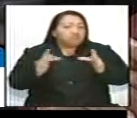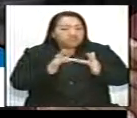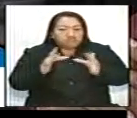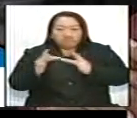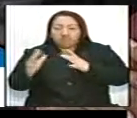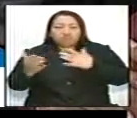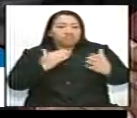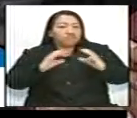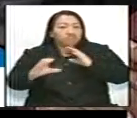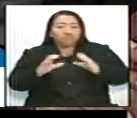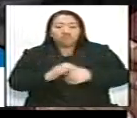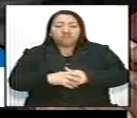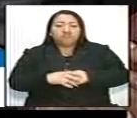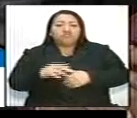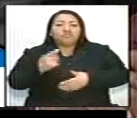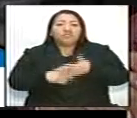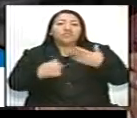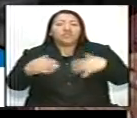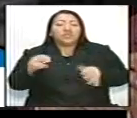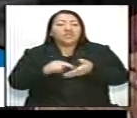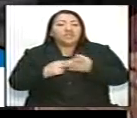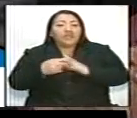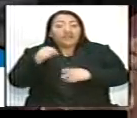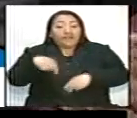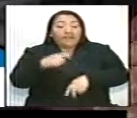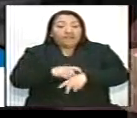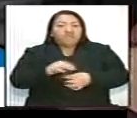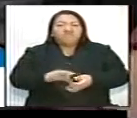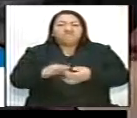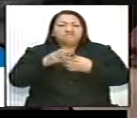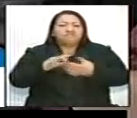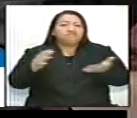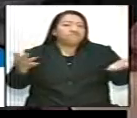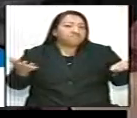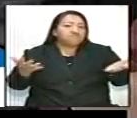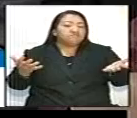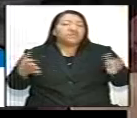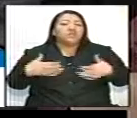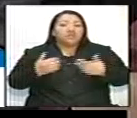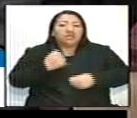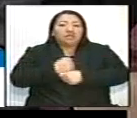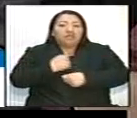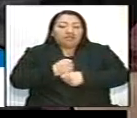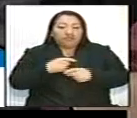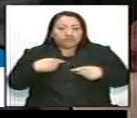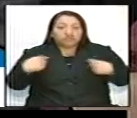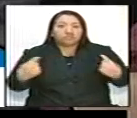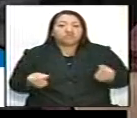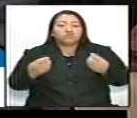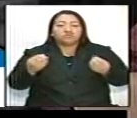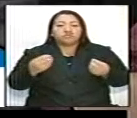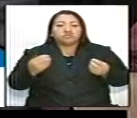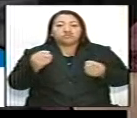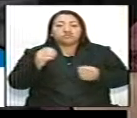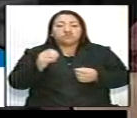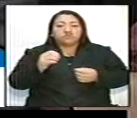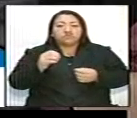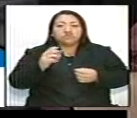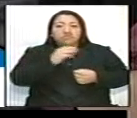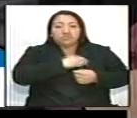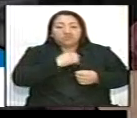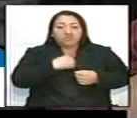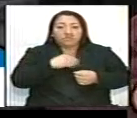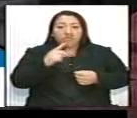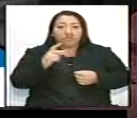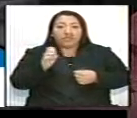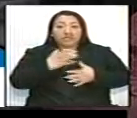coordinaciones para que efectivamente en este caso particular funcionarios como el señor Sacco del Ministerio